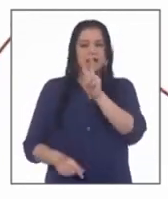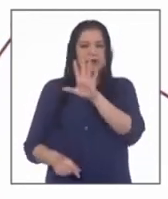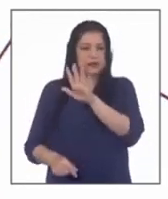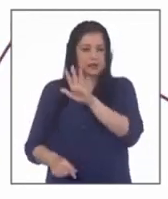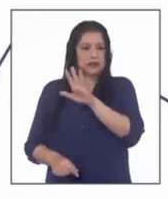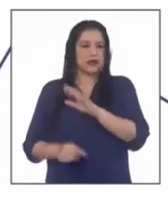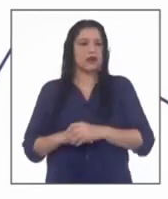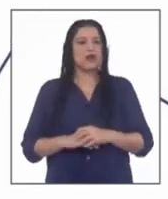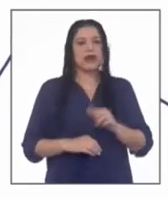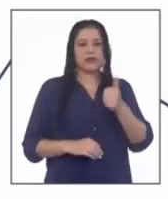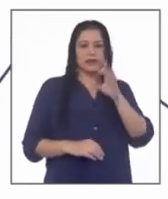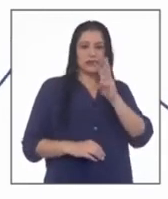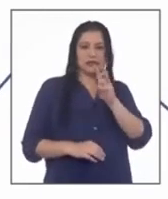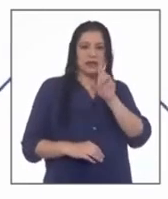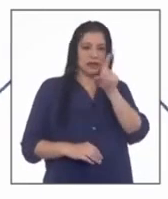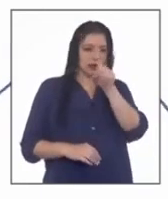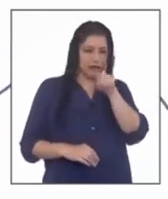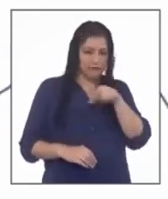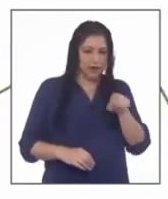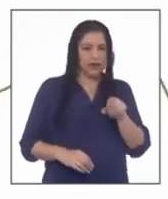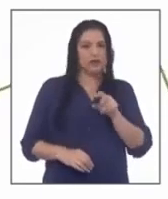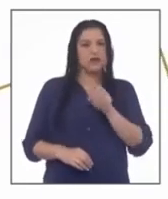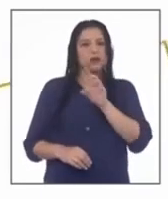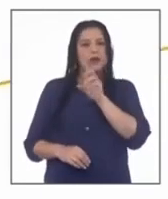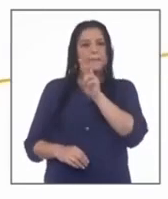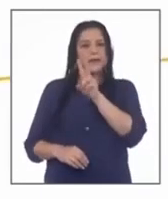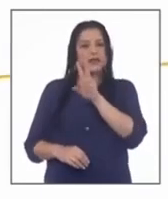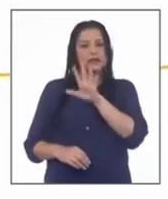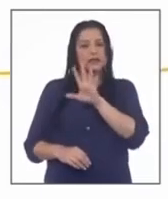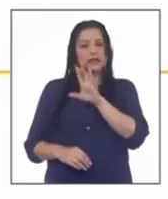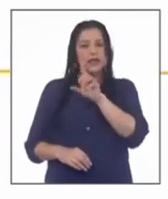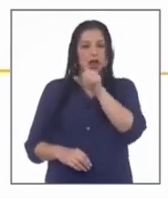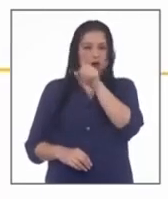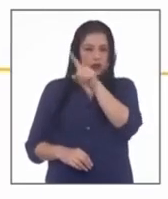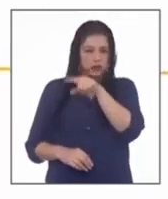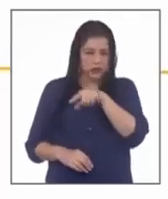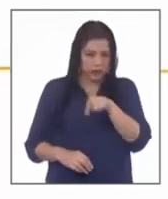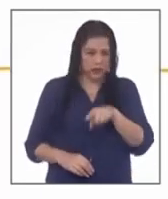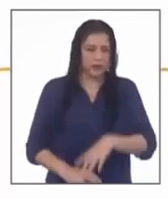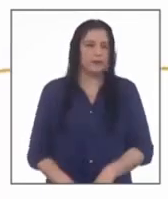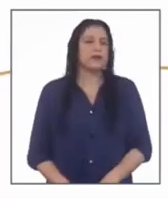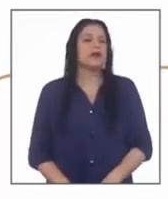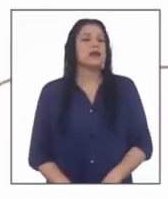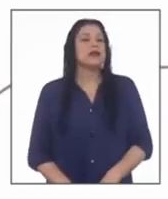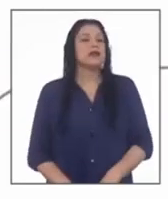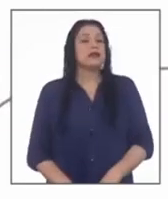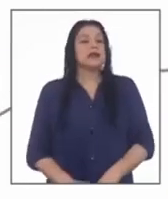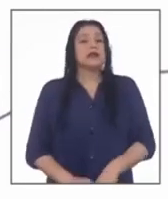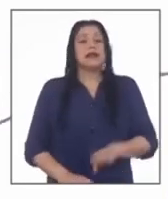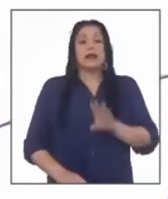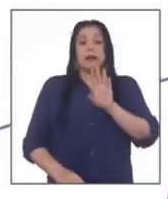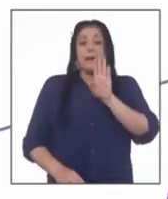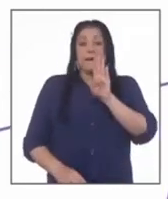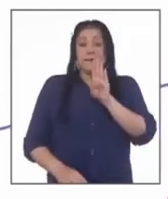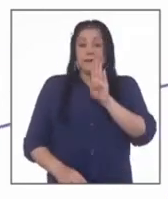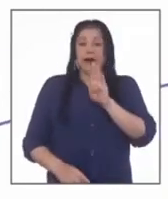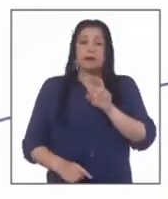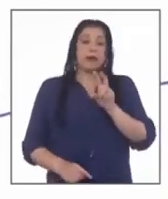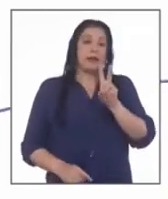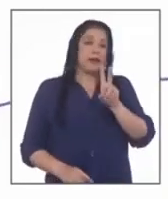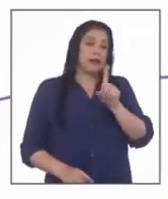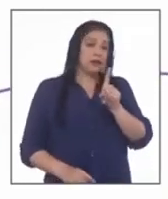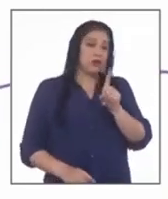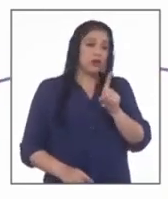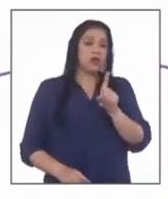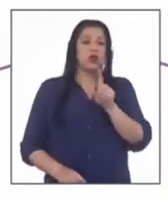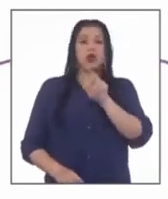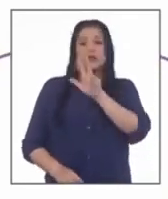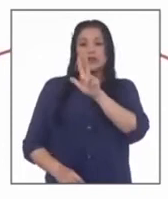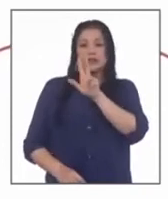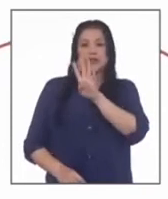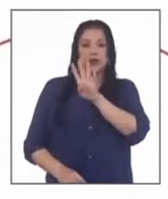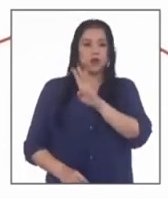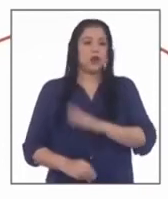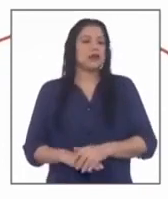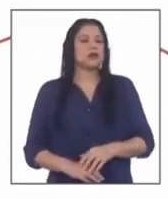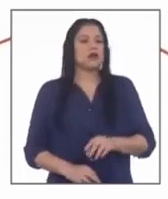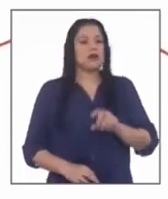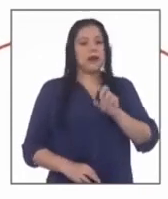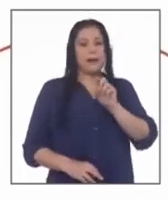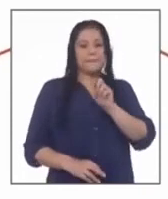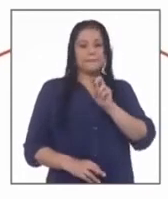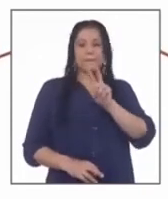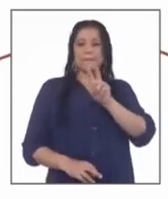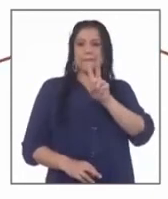abierto en 16 y cerrado en 25, para el intervalo A. Para el intervalo B ubicamos los puntos 21 y 34, cerrado en 21 y